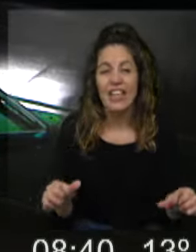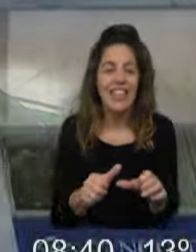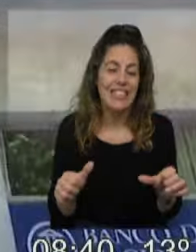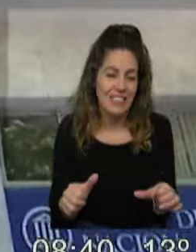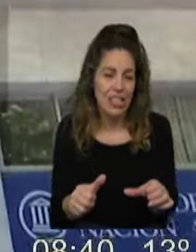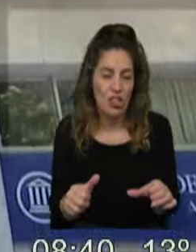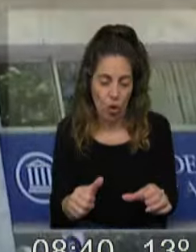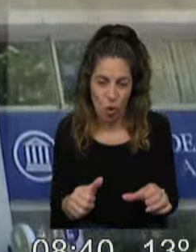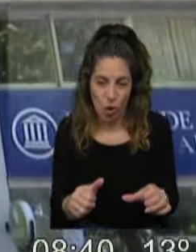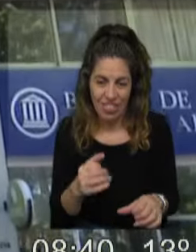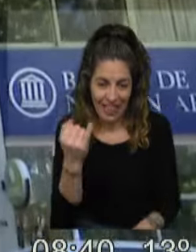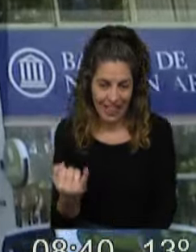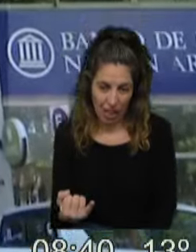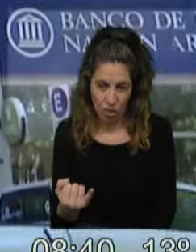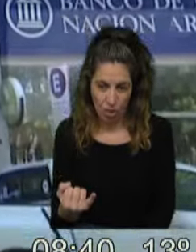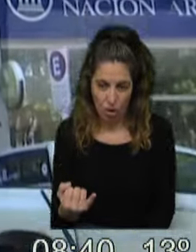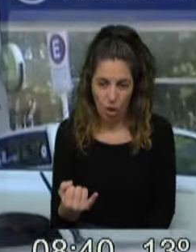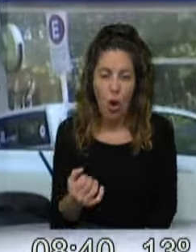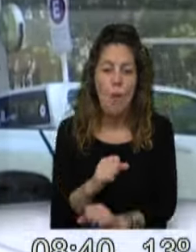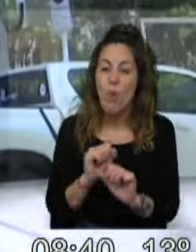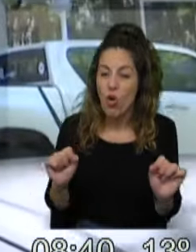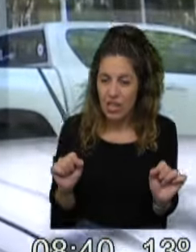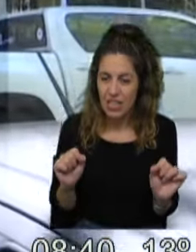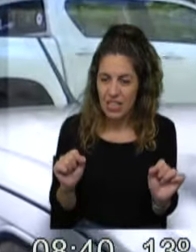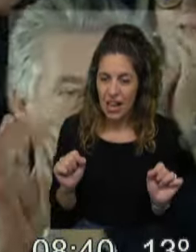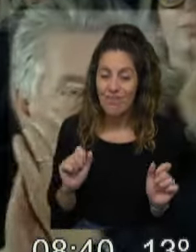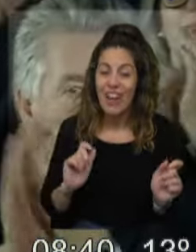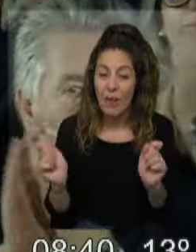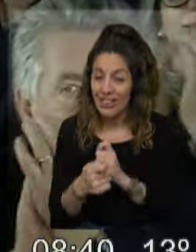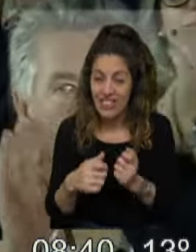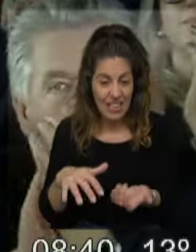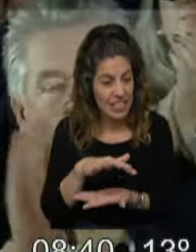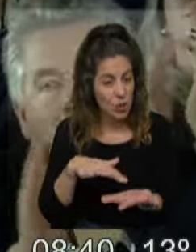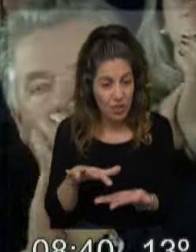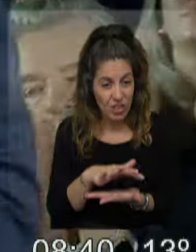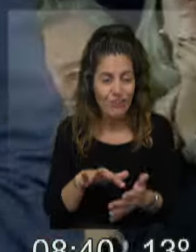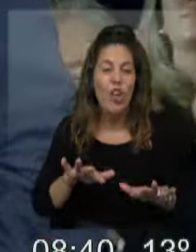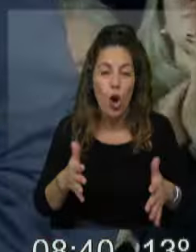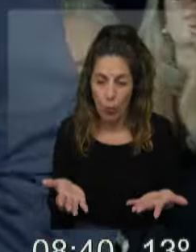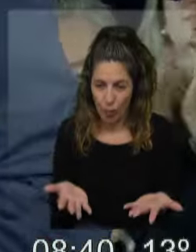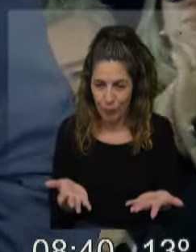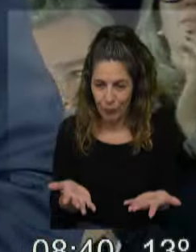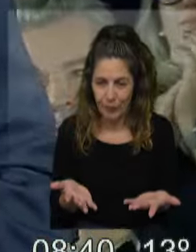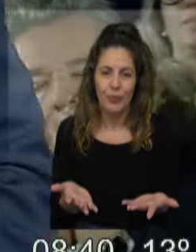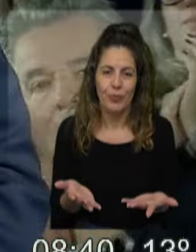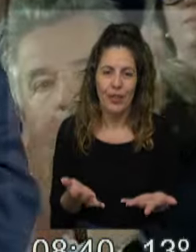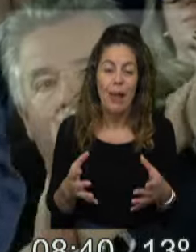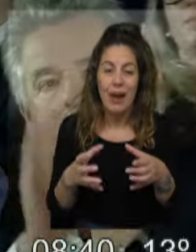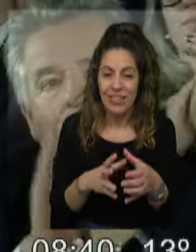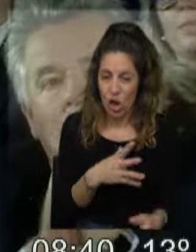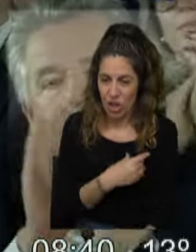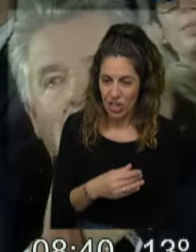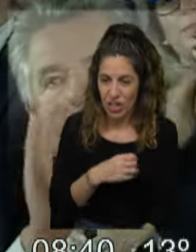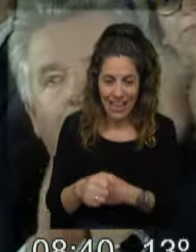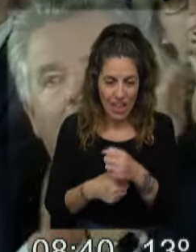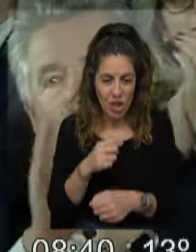este Delgado podrías revertirse la situación en qué sentido en que el Partido Nacional